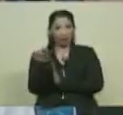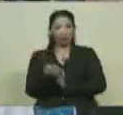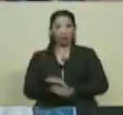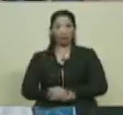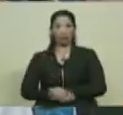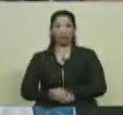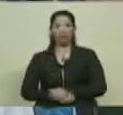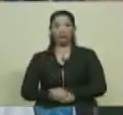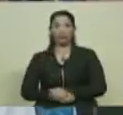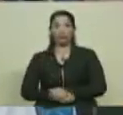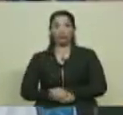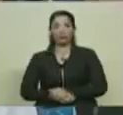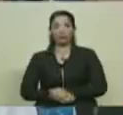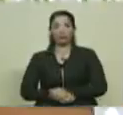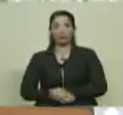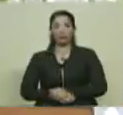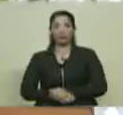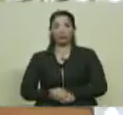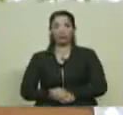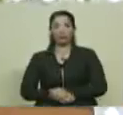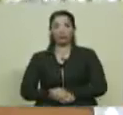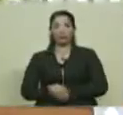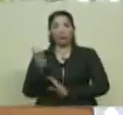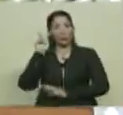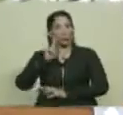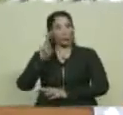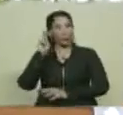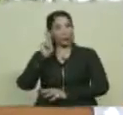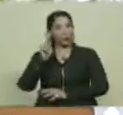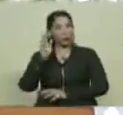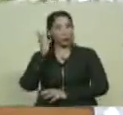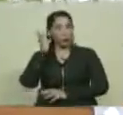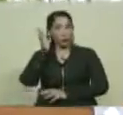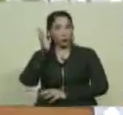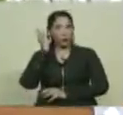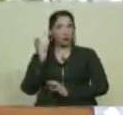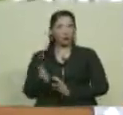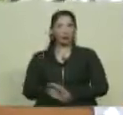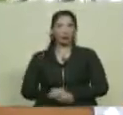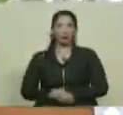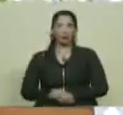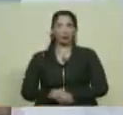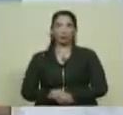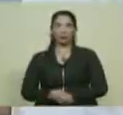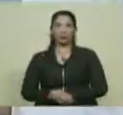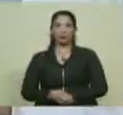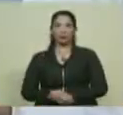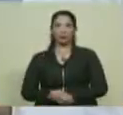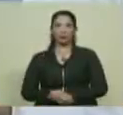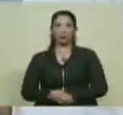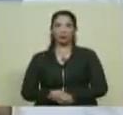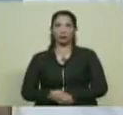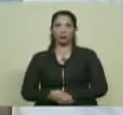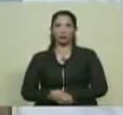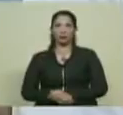duda. Y la profesora Milagros de Reyes, aquí presente.